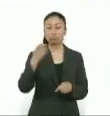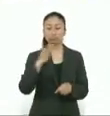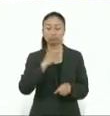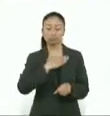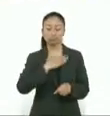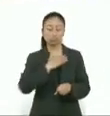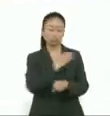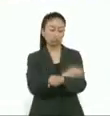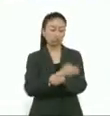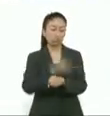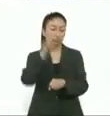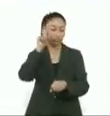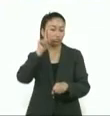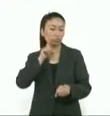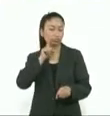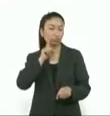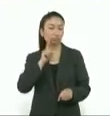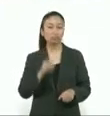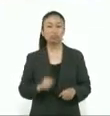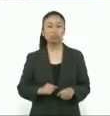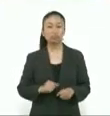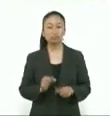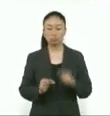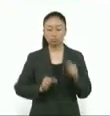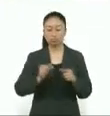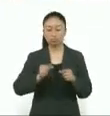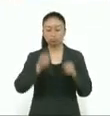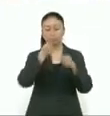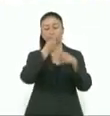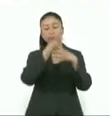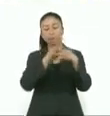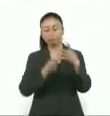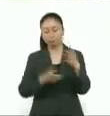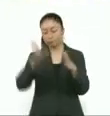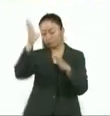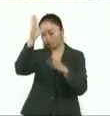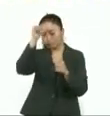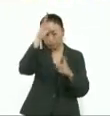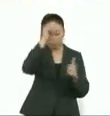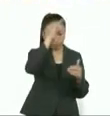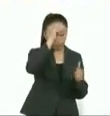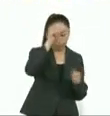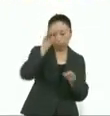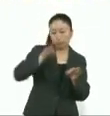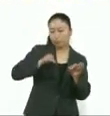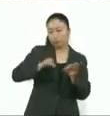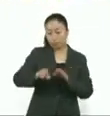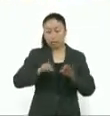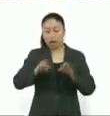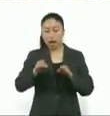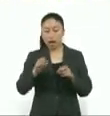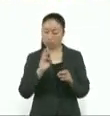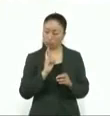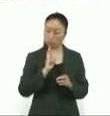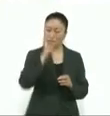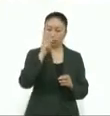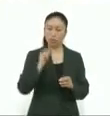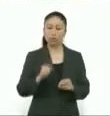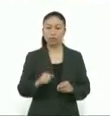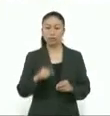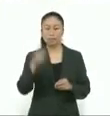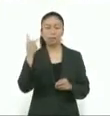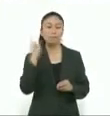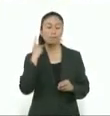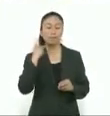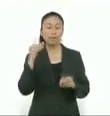compañeras gobernadoras, vamos estableciendo una agenda común de trabajo para el cumplimiento de la política nacional